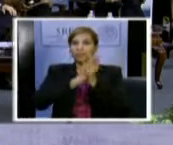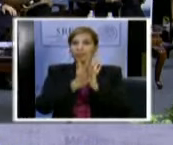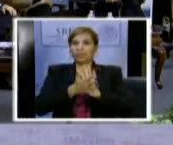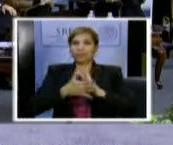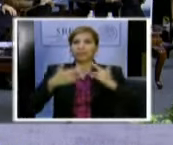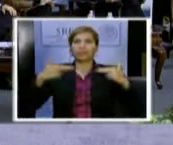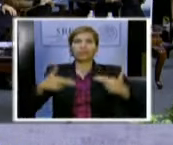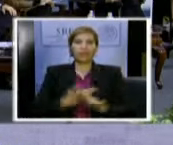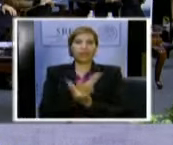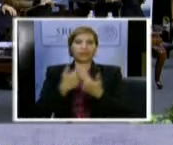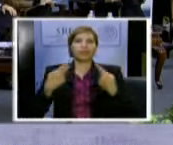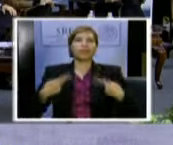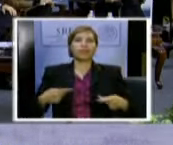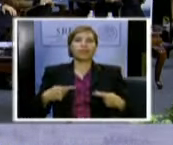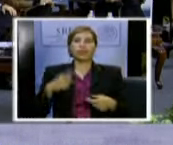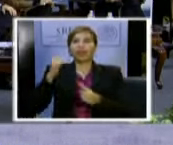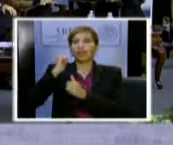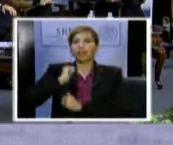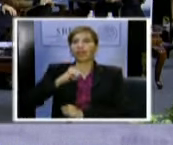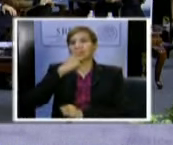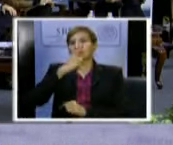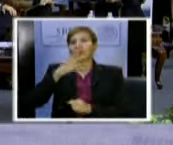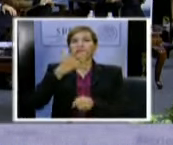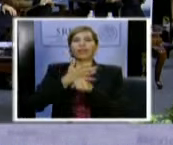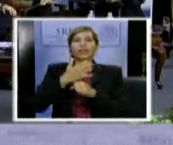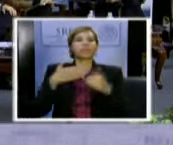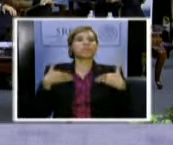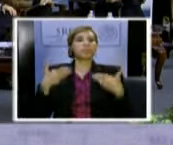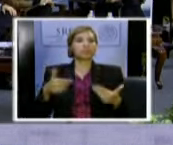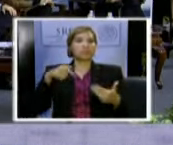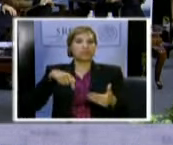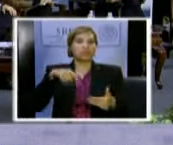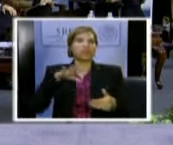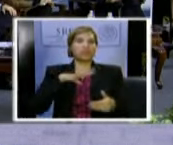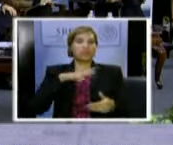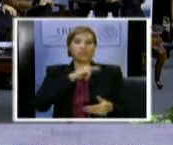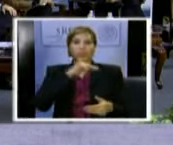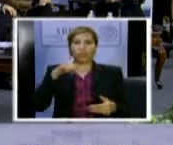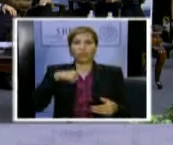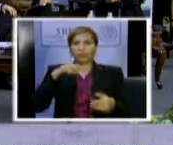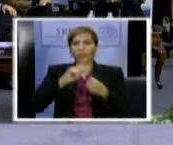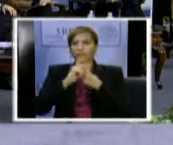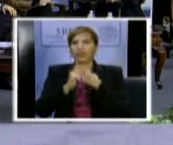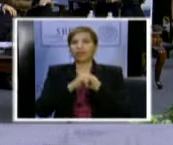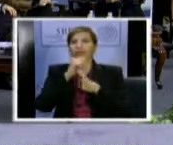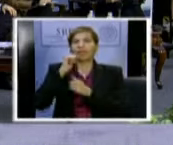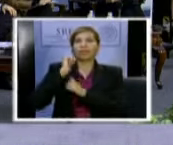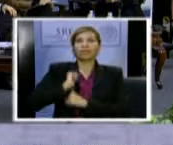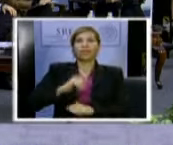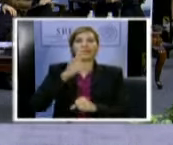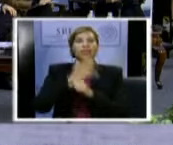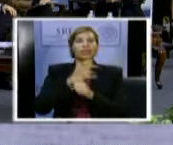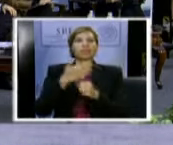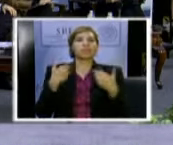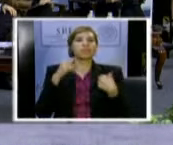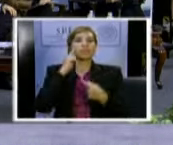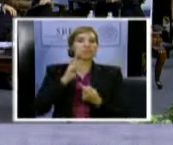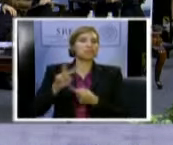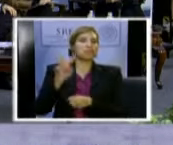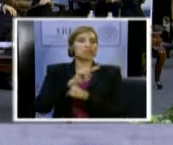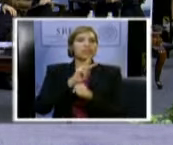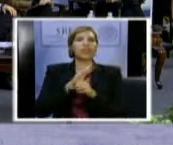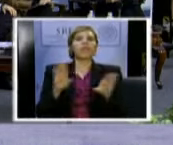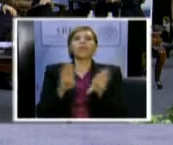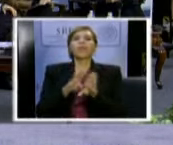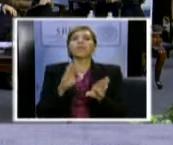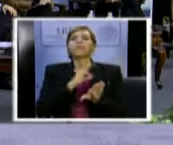a nuestra gente. Y las autoridades americanas confían en nosotros. Y las autoridades americanas están pendientes de